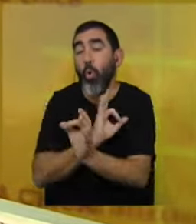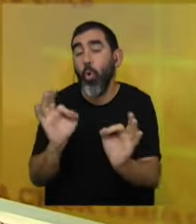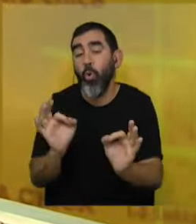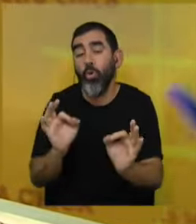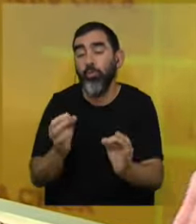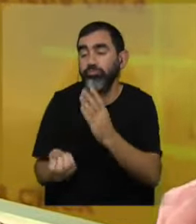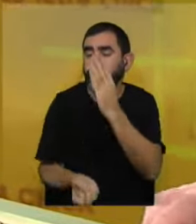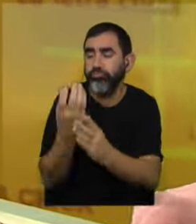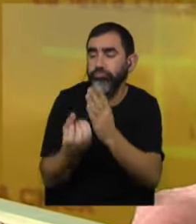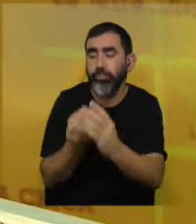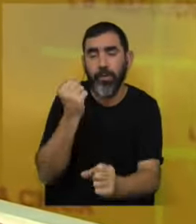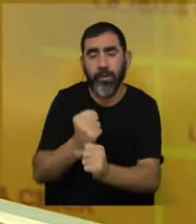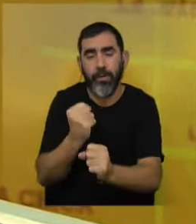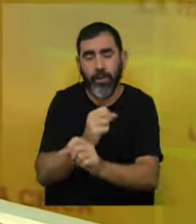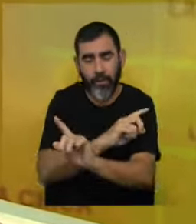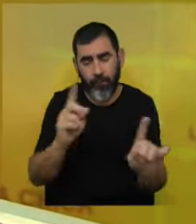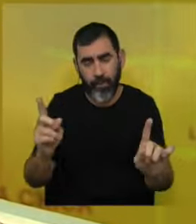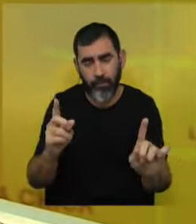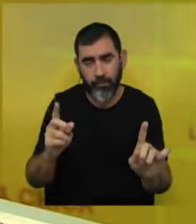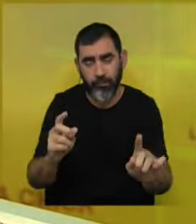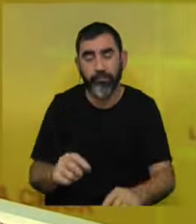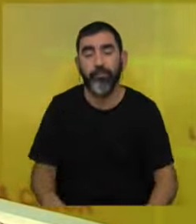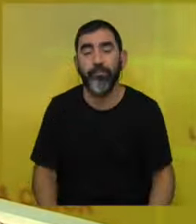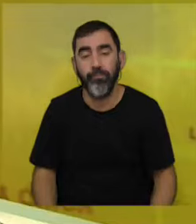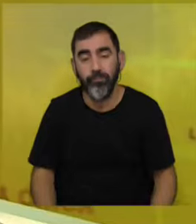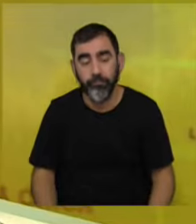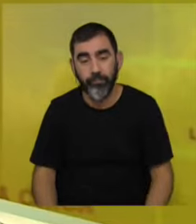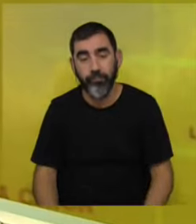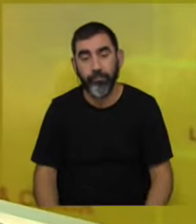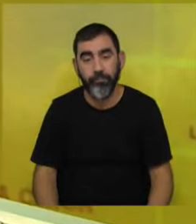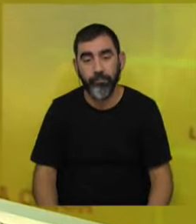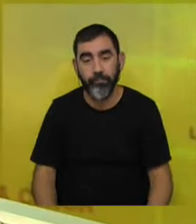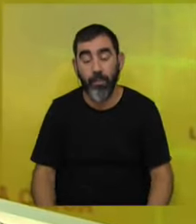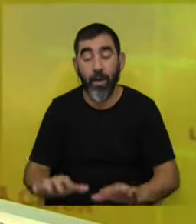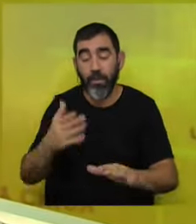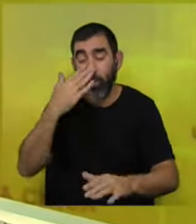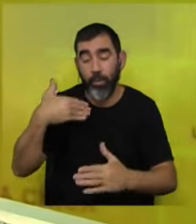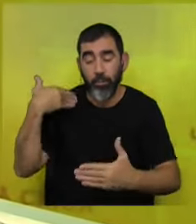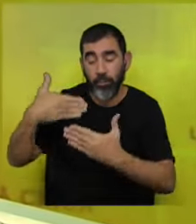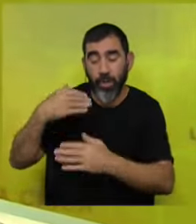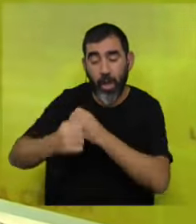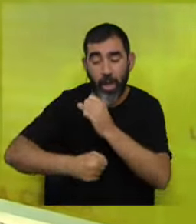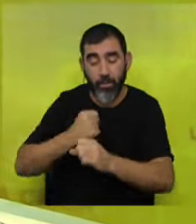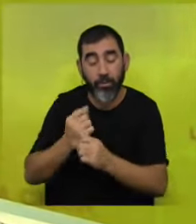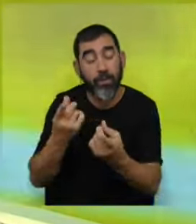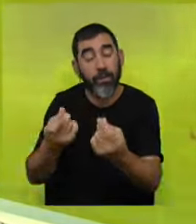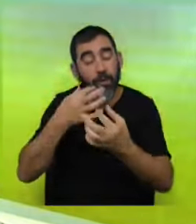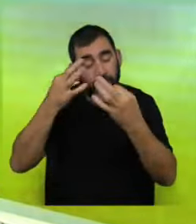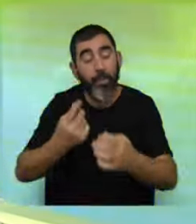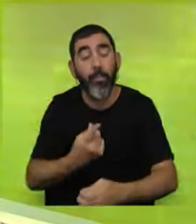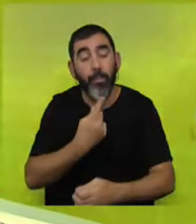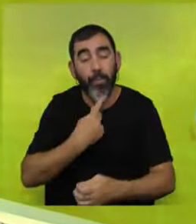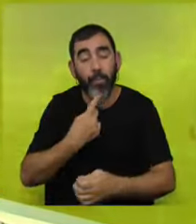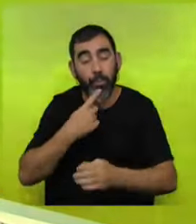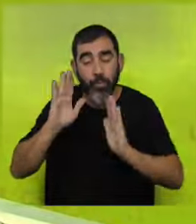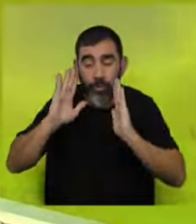con que se generen muchos puestos de trabajo que es un poco eh el tono de lo que ha pasado en los últimos tiempos se necesitan eh políticas para